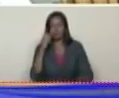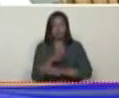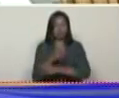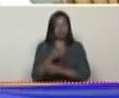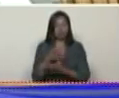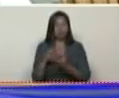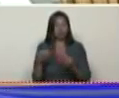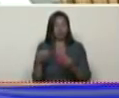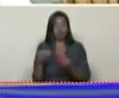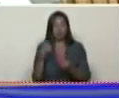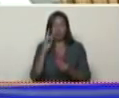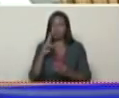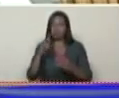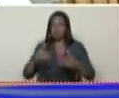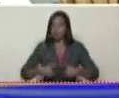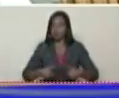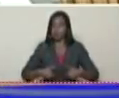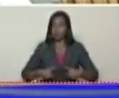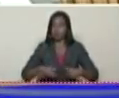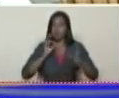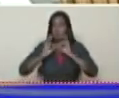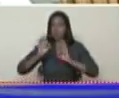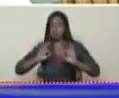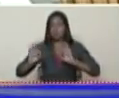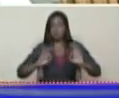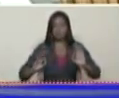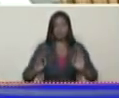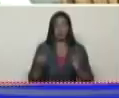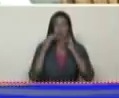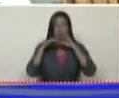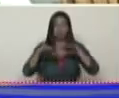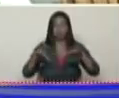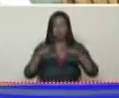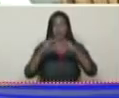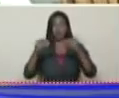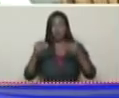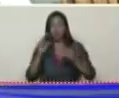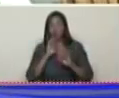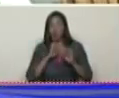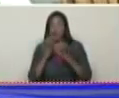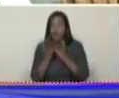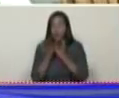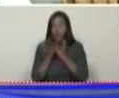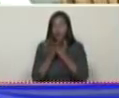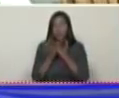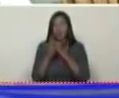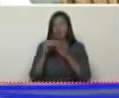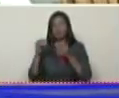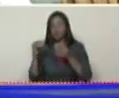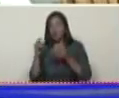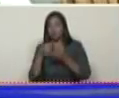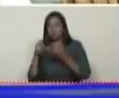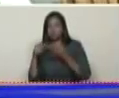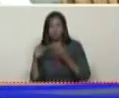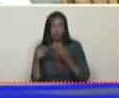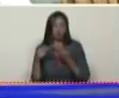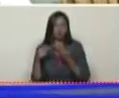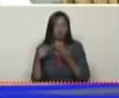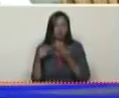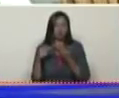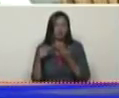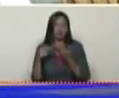Hay que hacer un gran esfuerzo de difusión, porque han estudiado los efectos